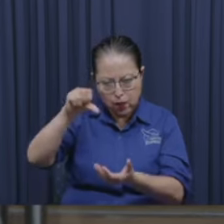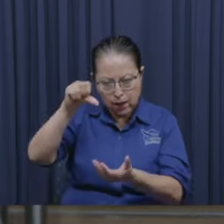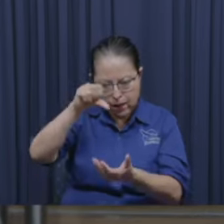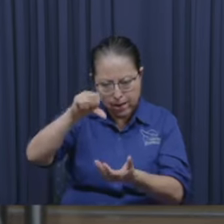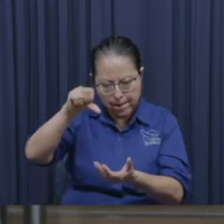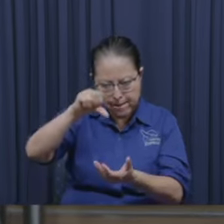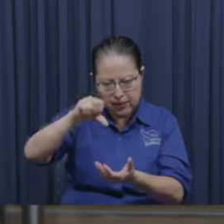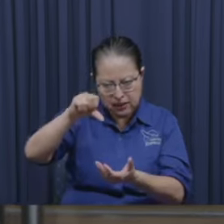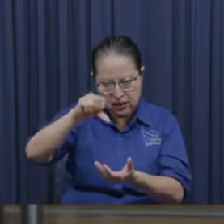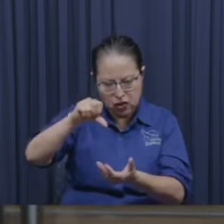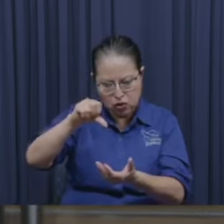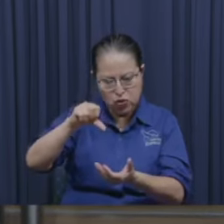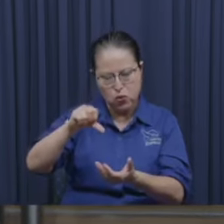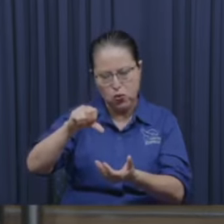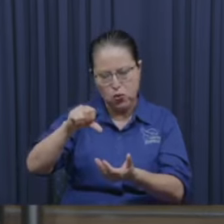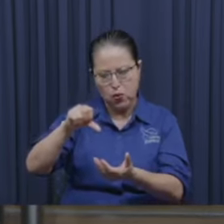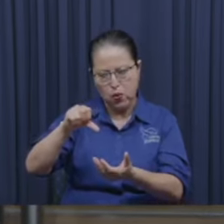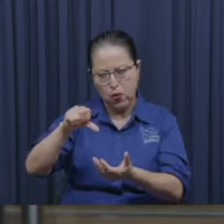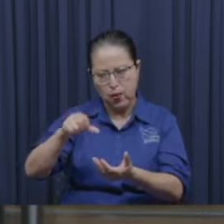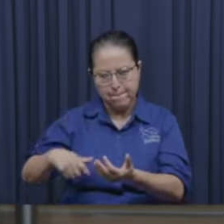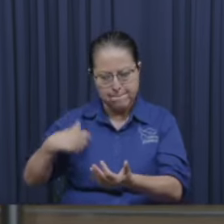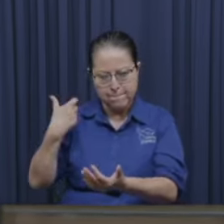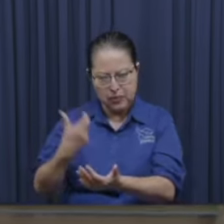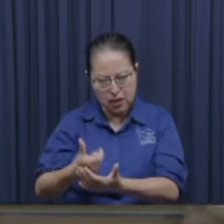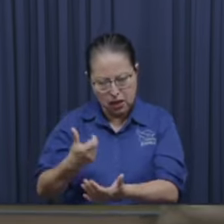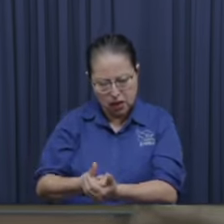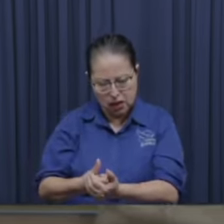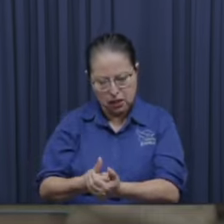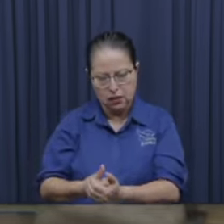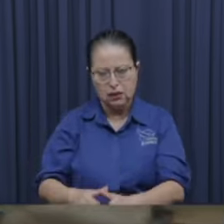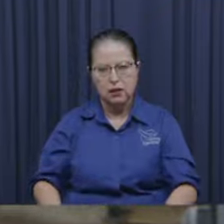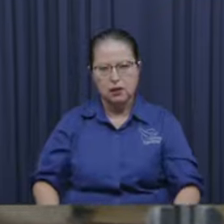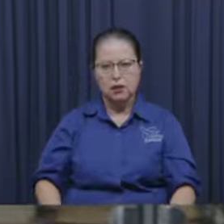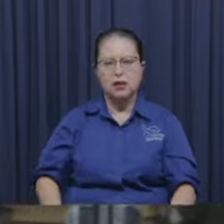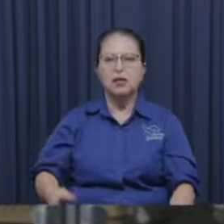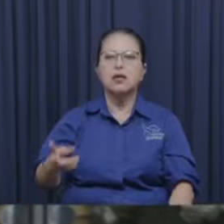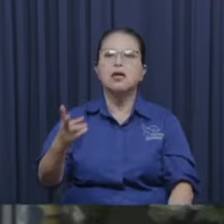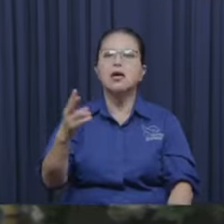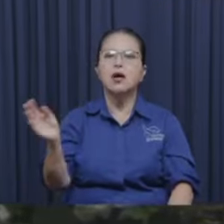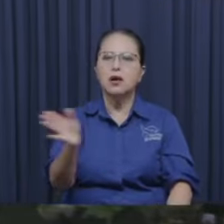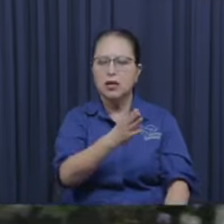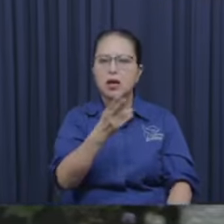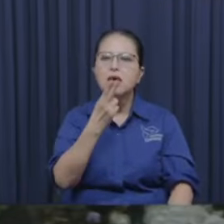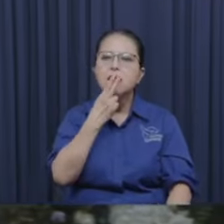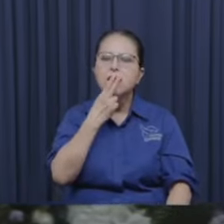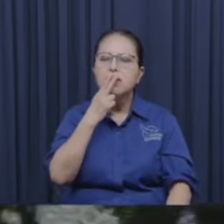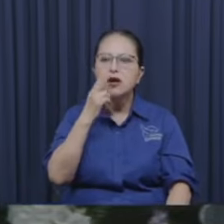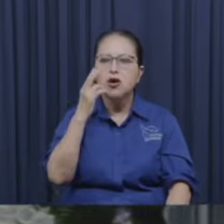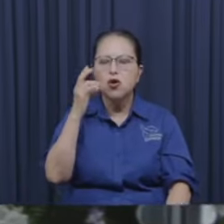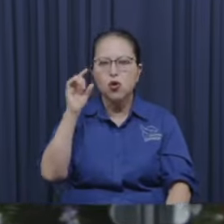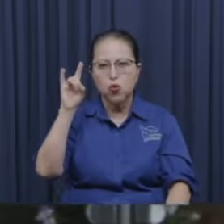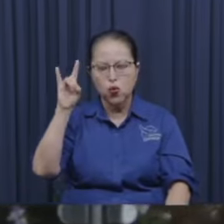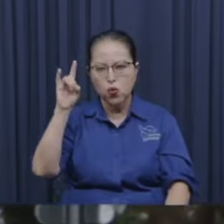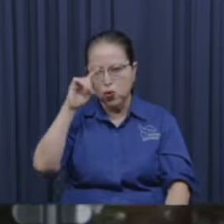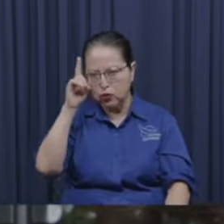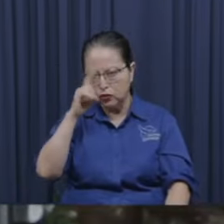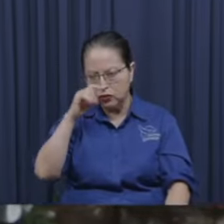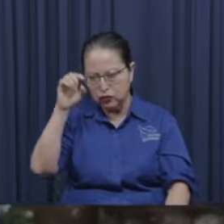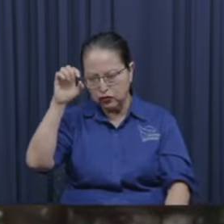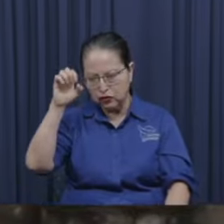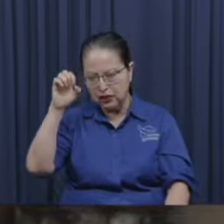se estaba cobrando San hussein se lo echaron no porque tuviera armas de destrucción